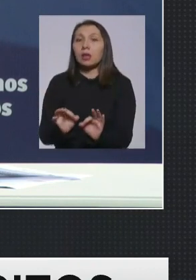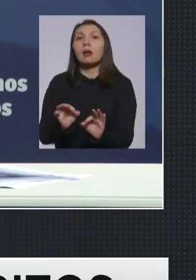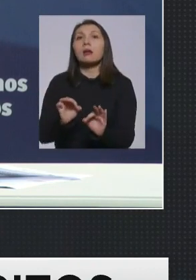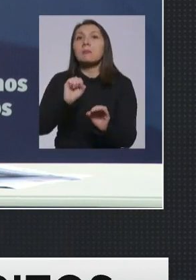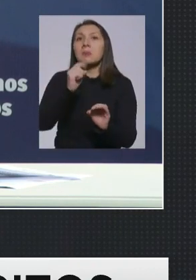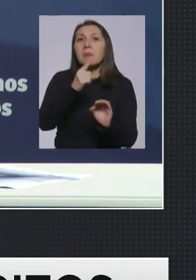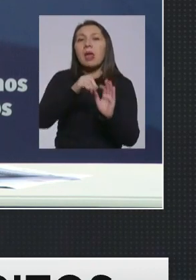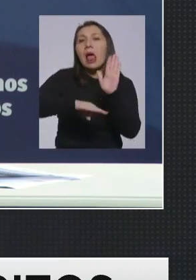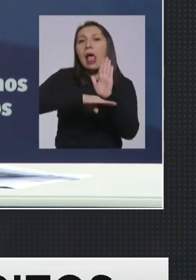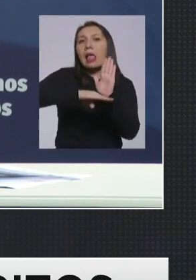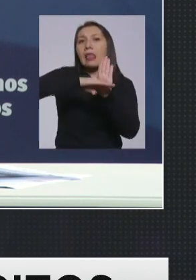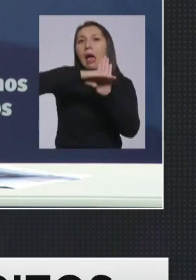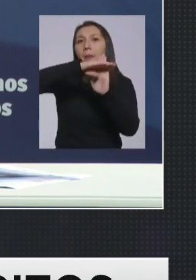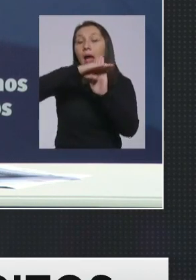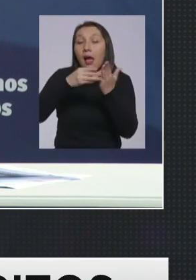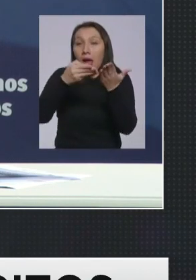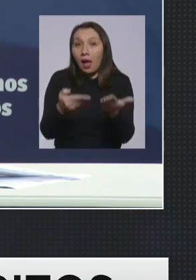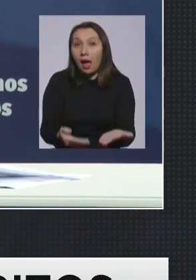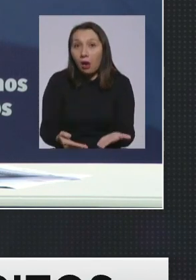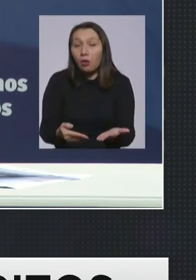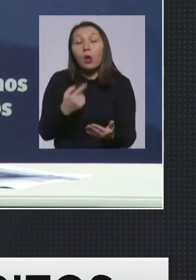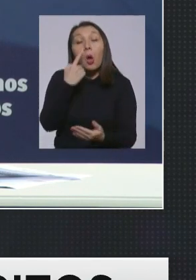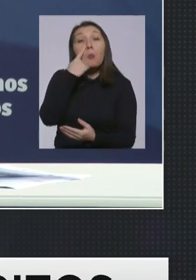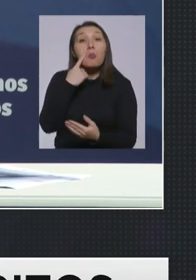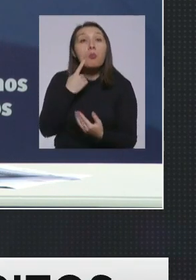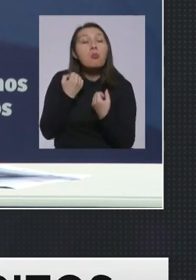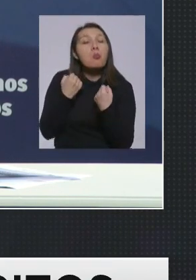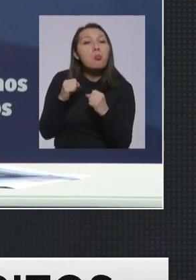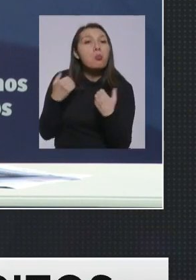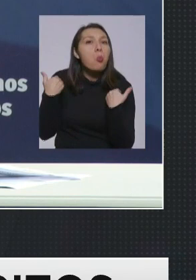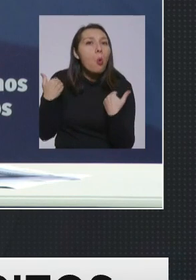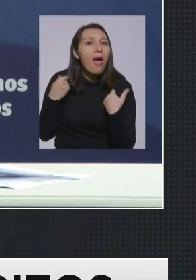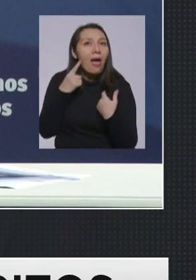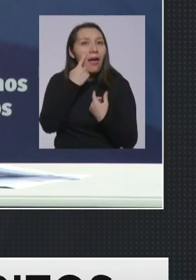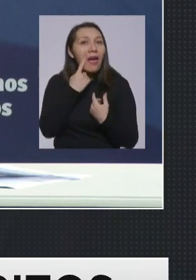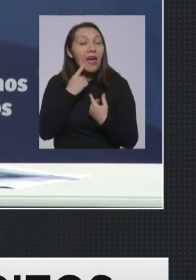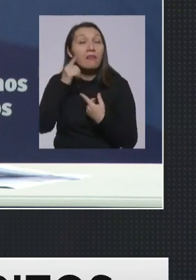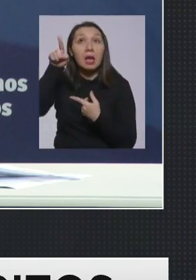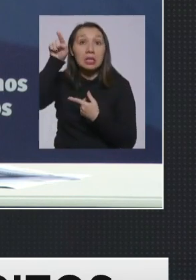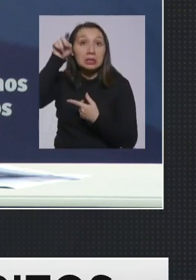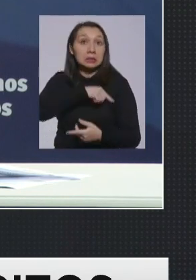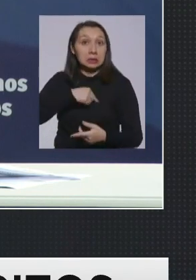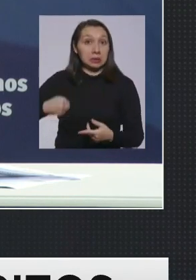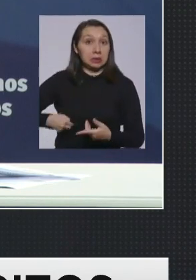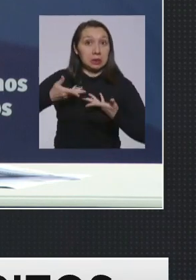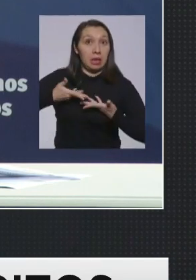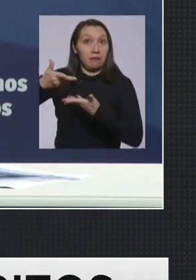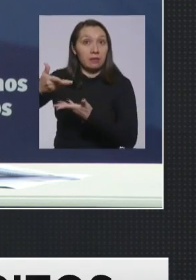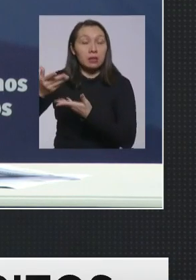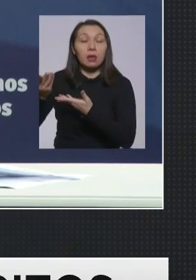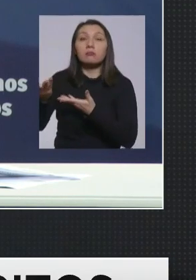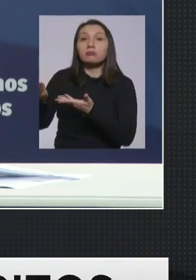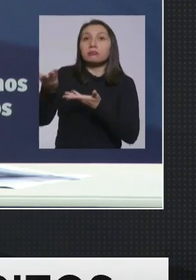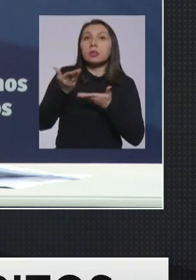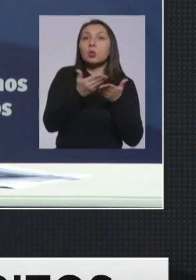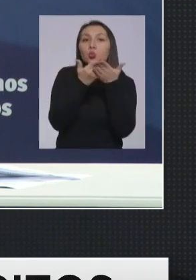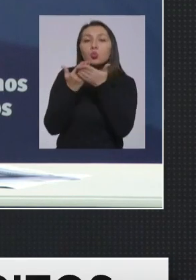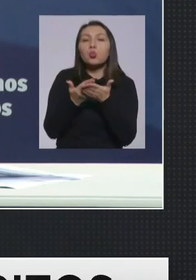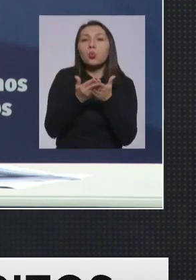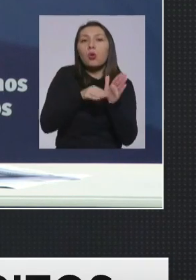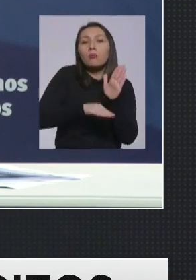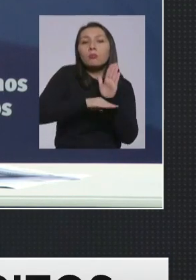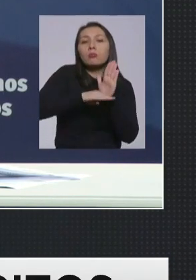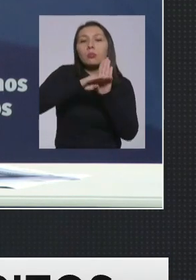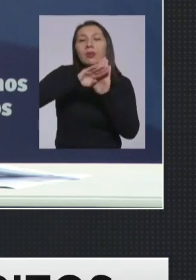varias fases esta ensayo que nos está invitando china es el estudio en fase 3 que